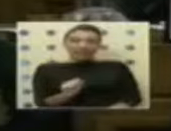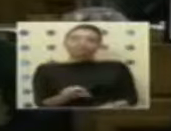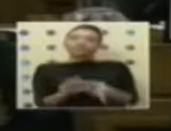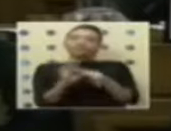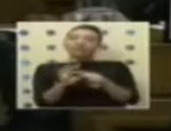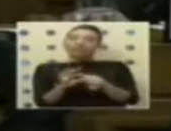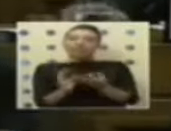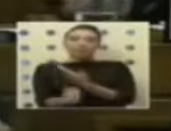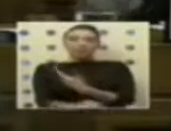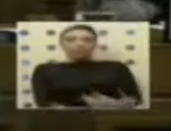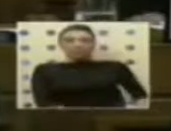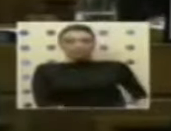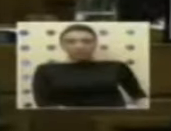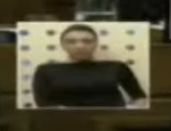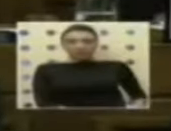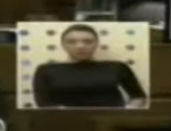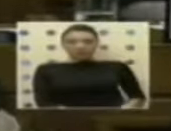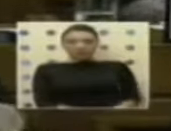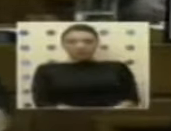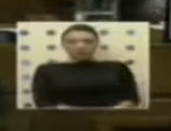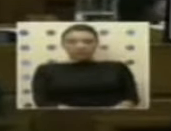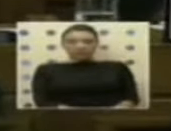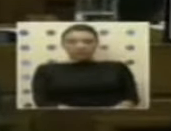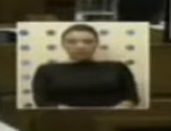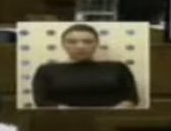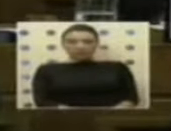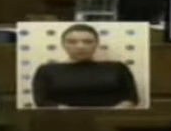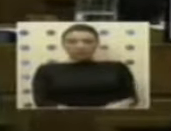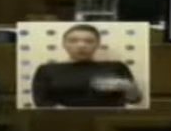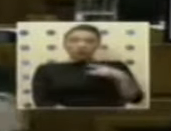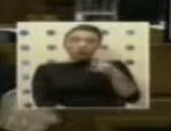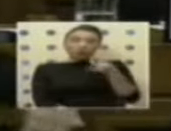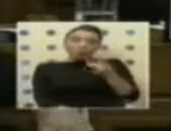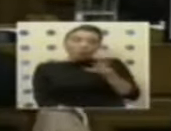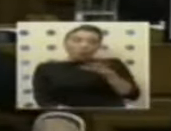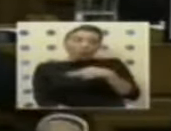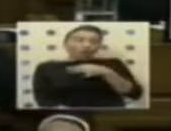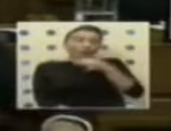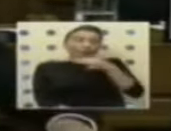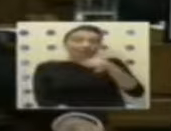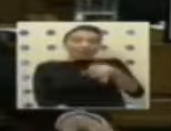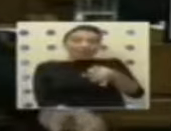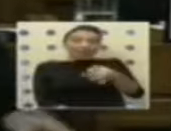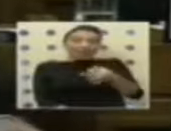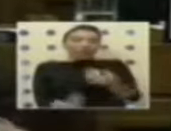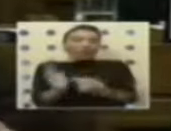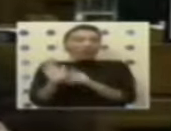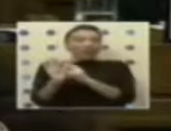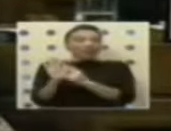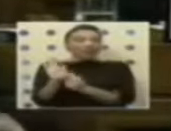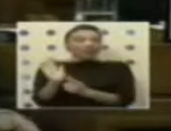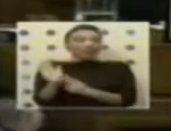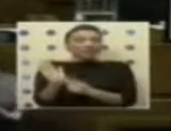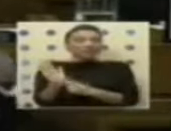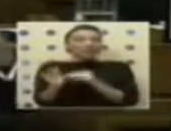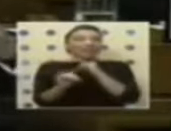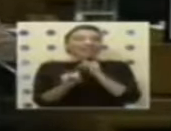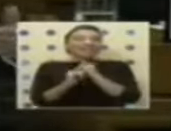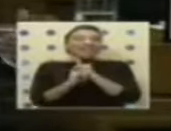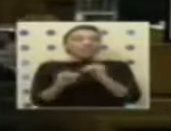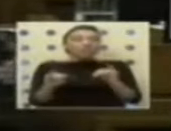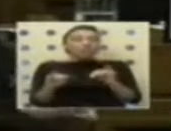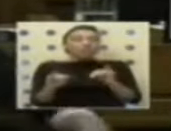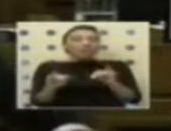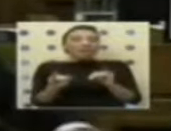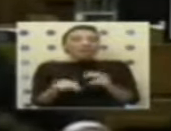exigieron votar por separado cada uno de los numerales. Yo lo único que estoy diciendo es lo que dice la reforma tributaria y lo que dice el informe financiero, que se